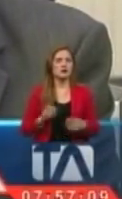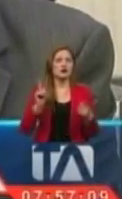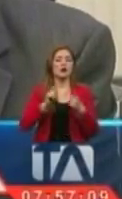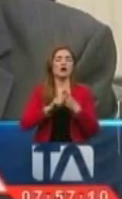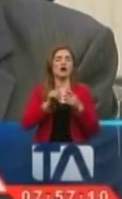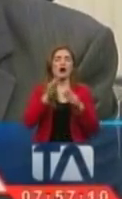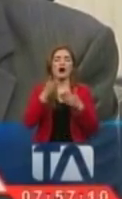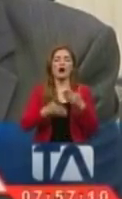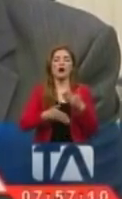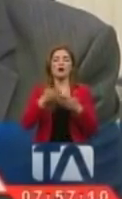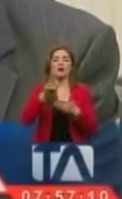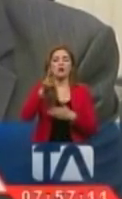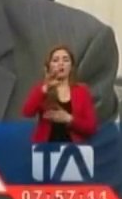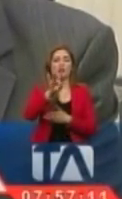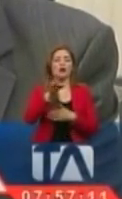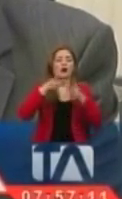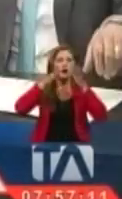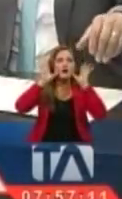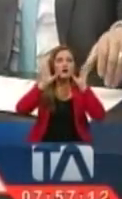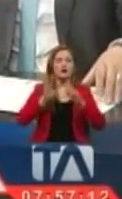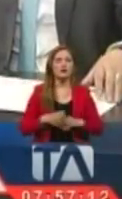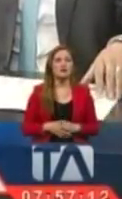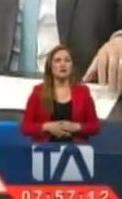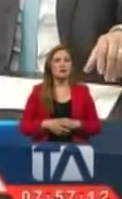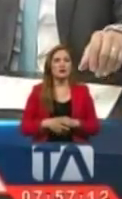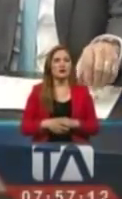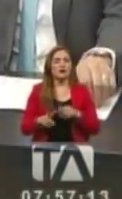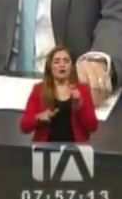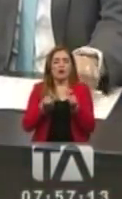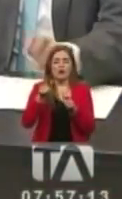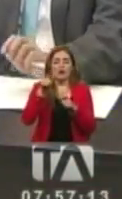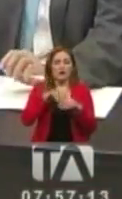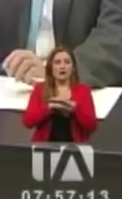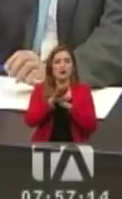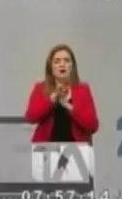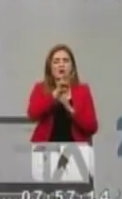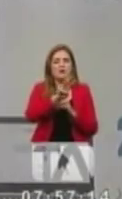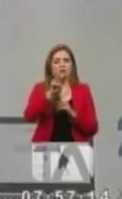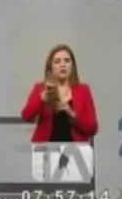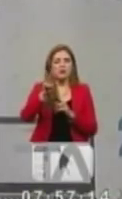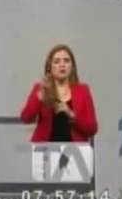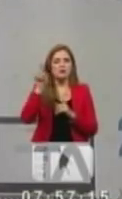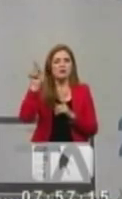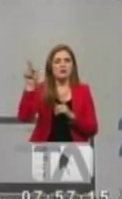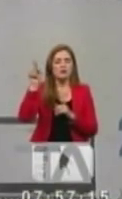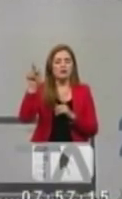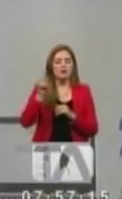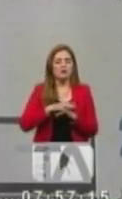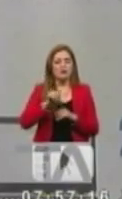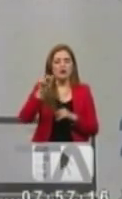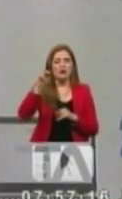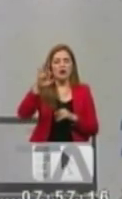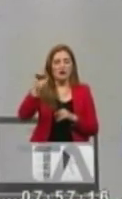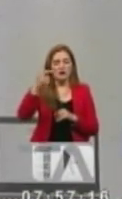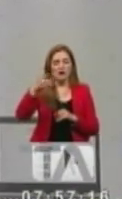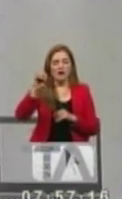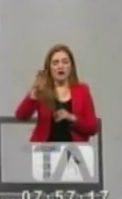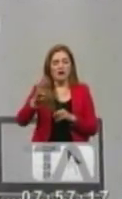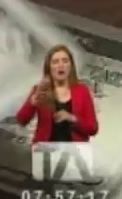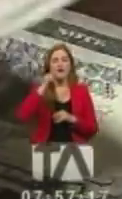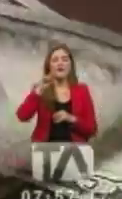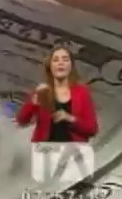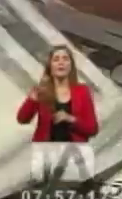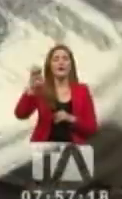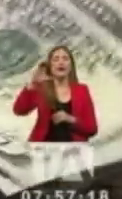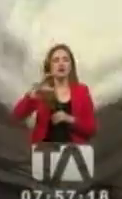se vence el 28 de diciembre los usuarios sólo deben de ingresar a la página www.tuenti.com punto